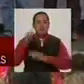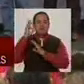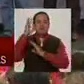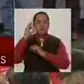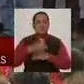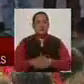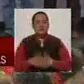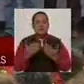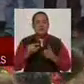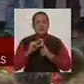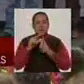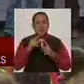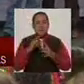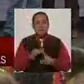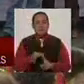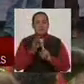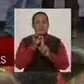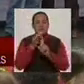tan especial